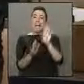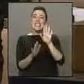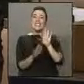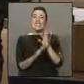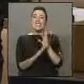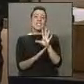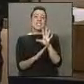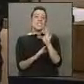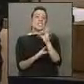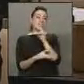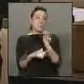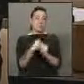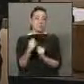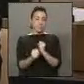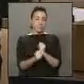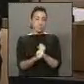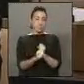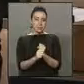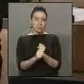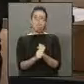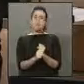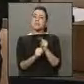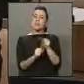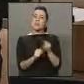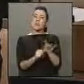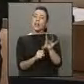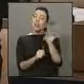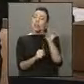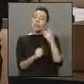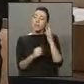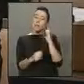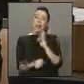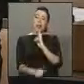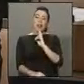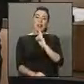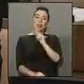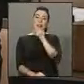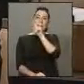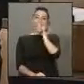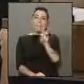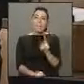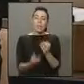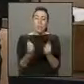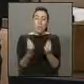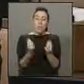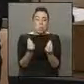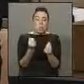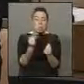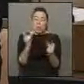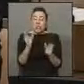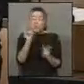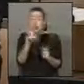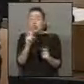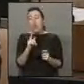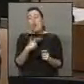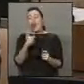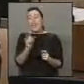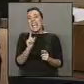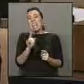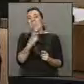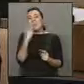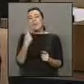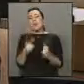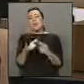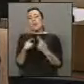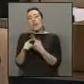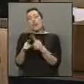siglo. Ellos también han tomado una opción para dar respuesta a las preguntas que muchos no se hacen o prefieren no hacerse por venir